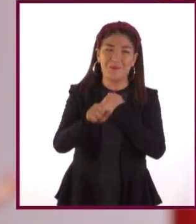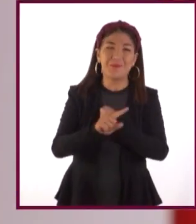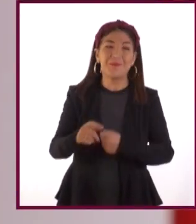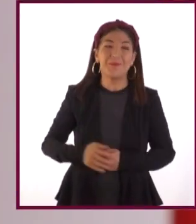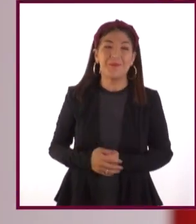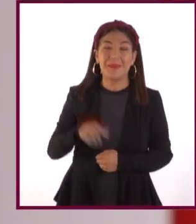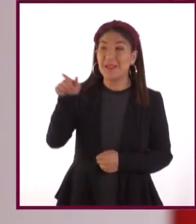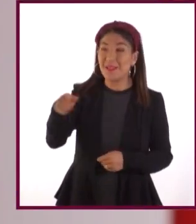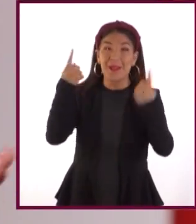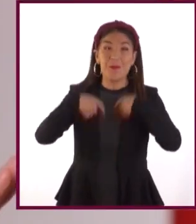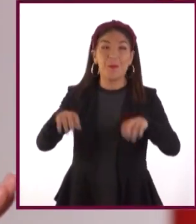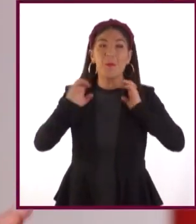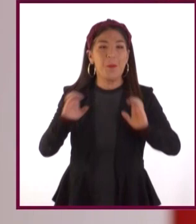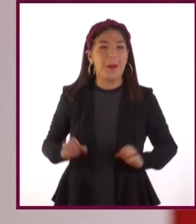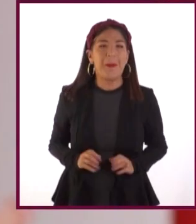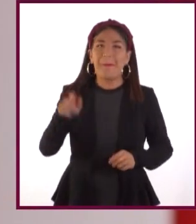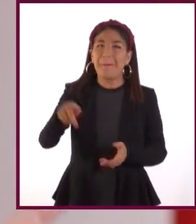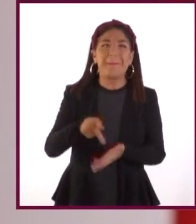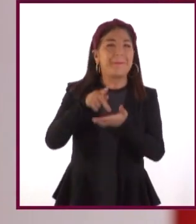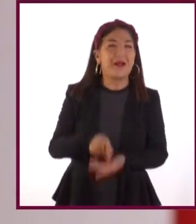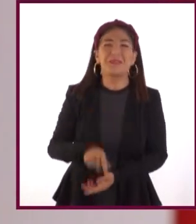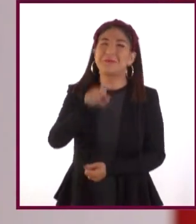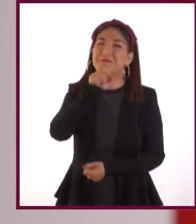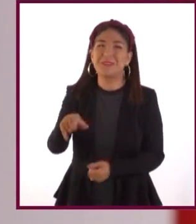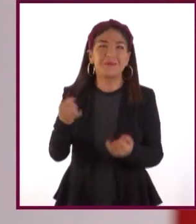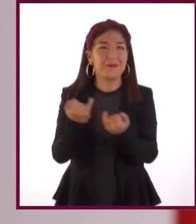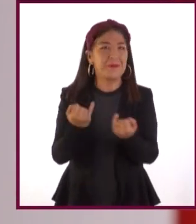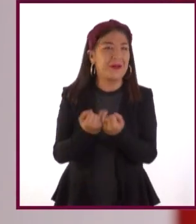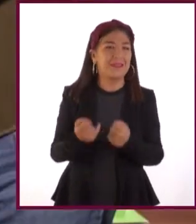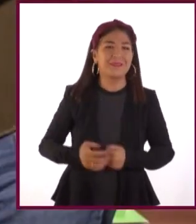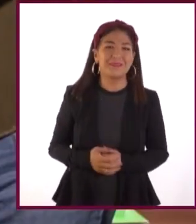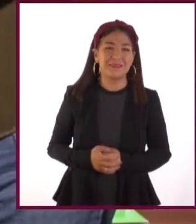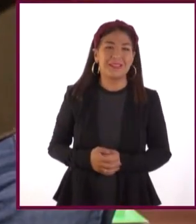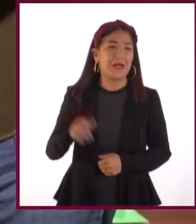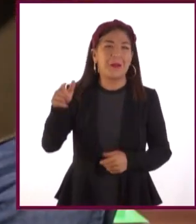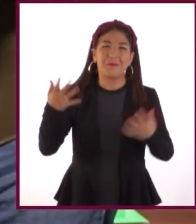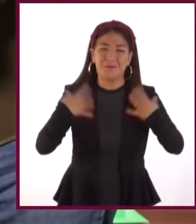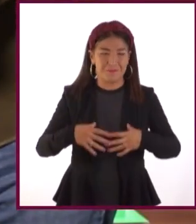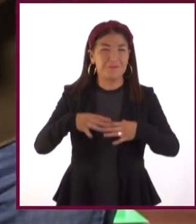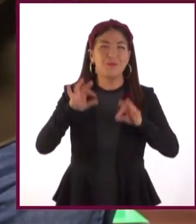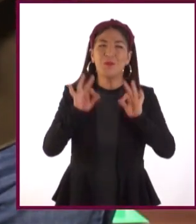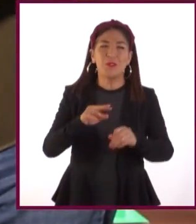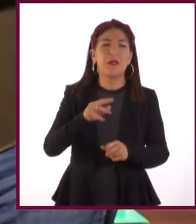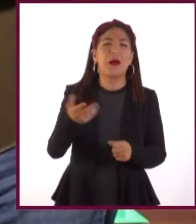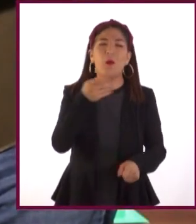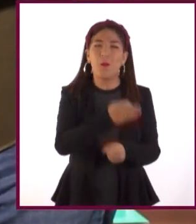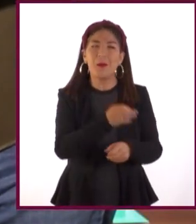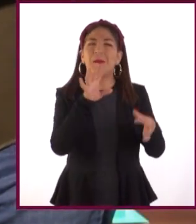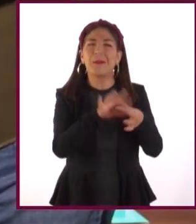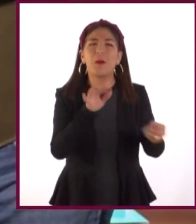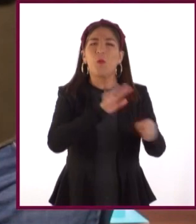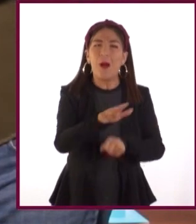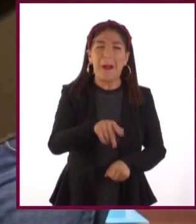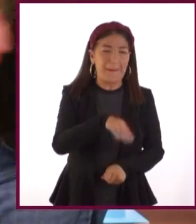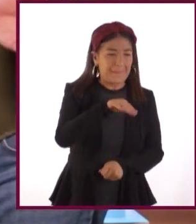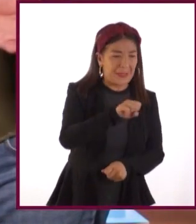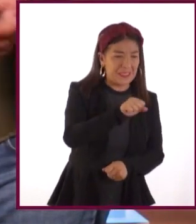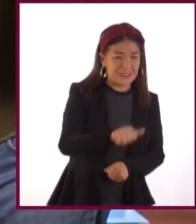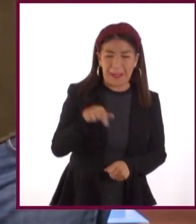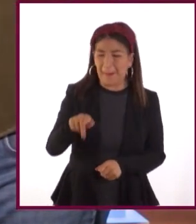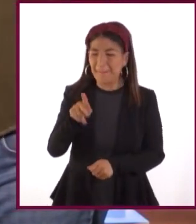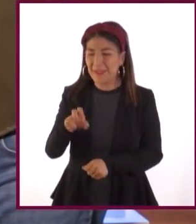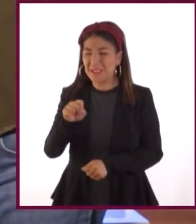de Acapulco y desde ahí insistió en que al llegar al pico de la montaña iba a pesar menos. Y así fue, se lo demostré.